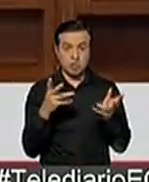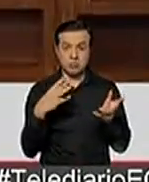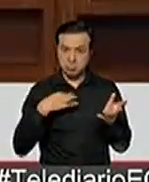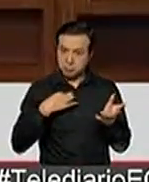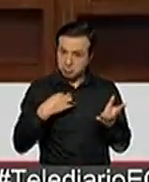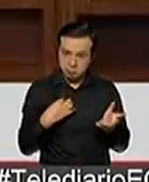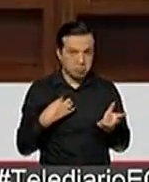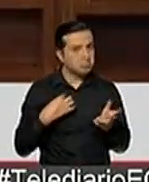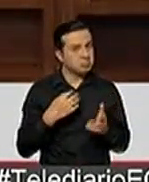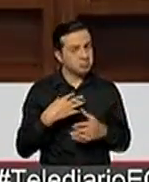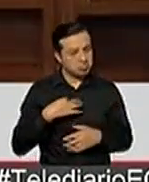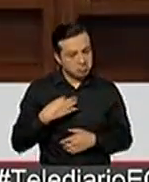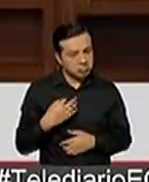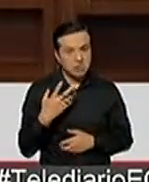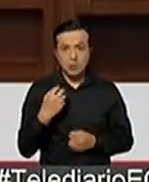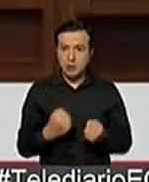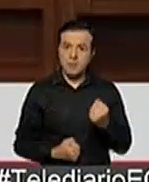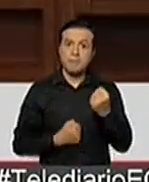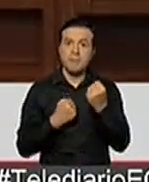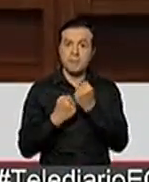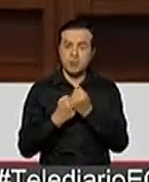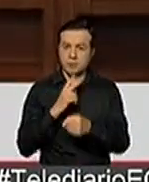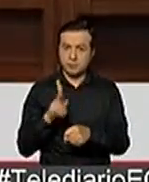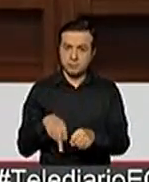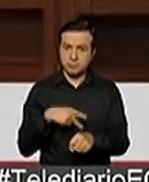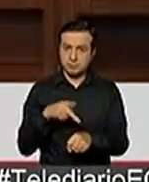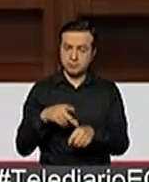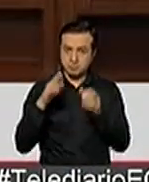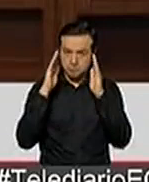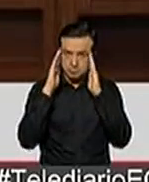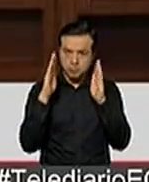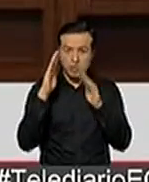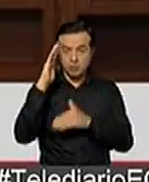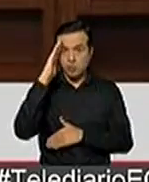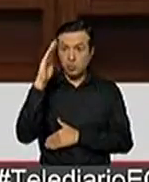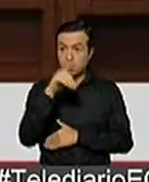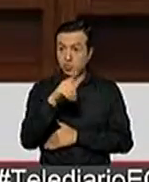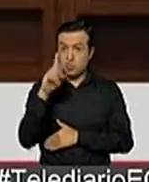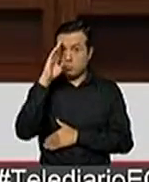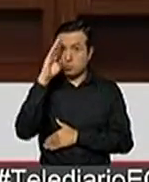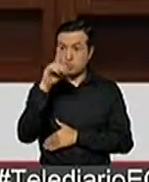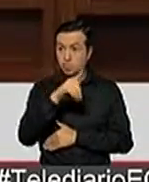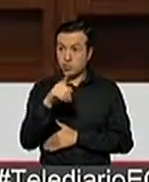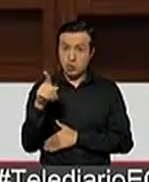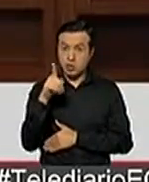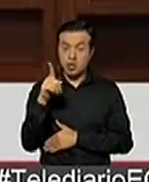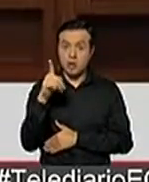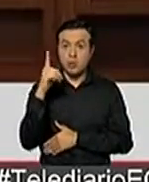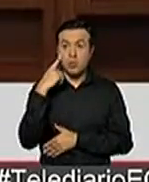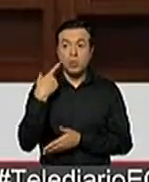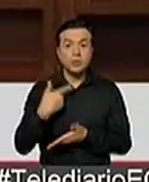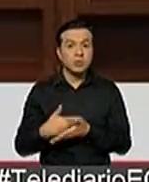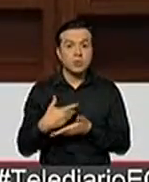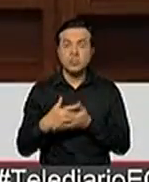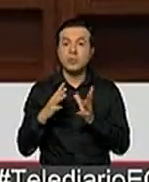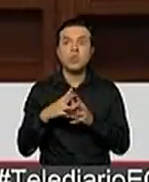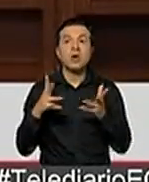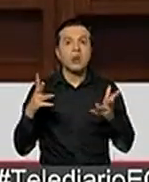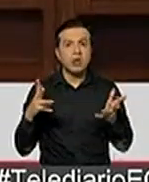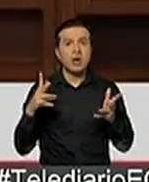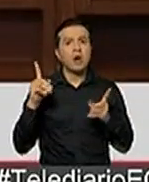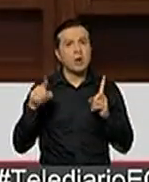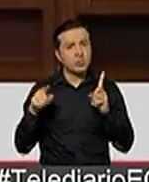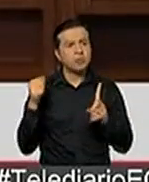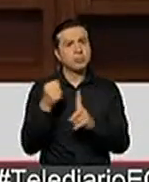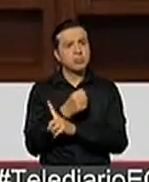manera desinteresada, prestar sus servicios profesionales de los policías que sin ningún tipo de razón justificada han sido